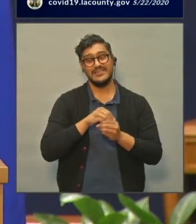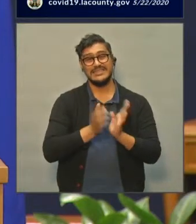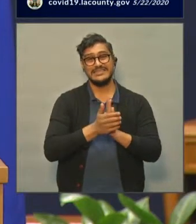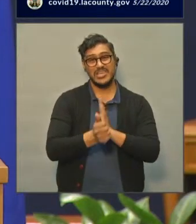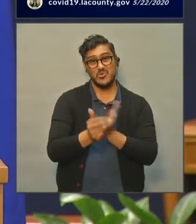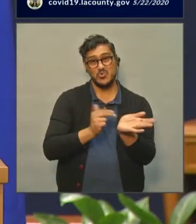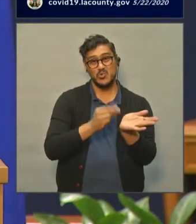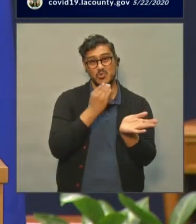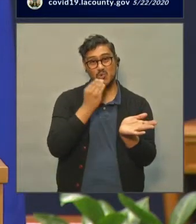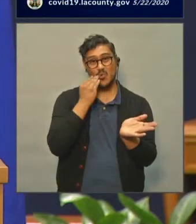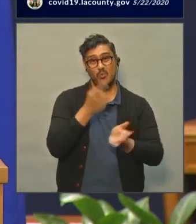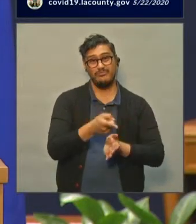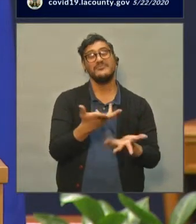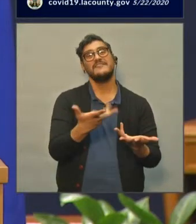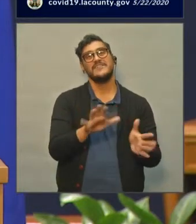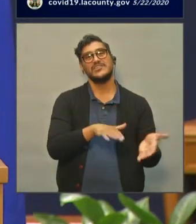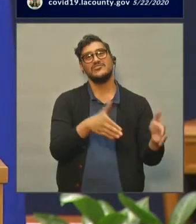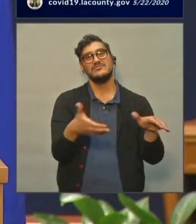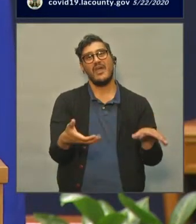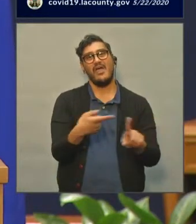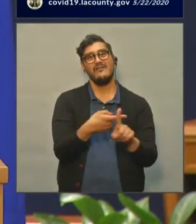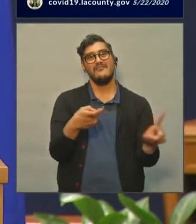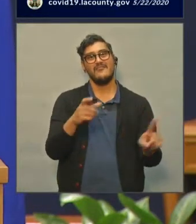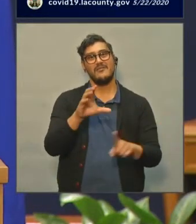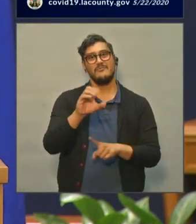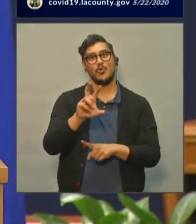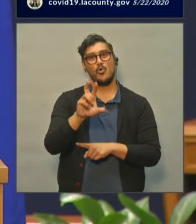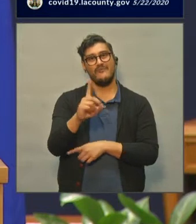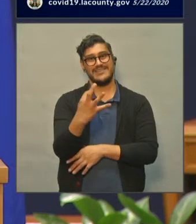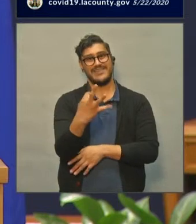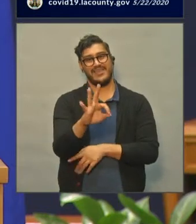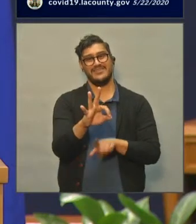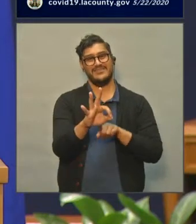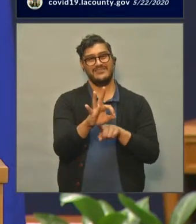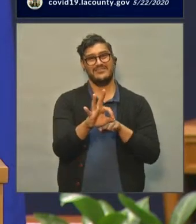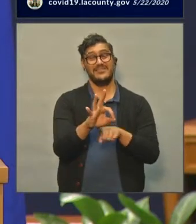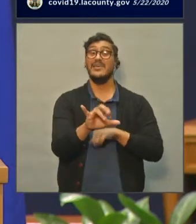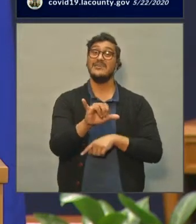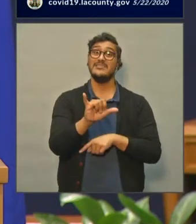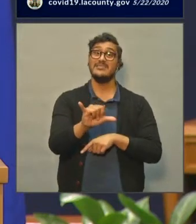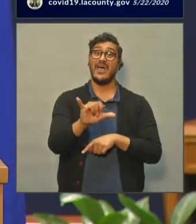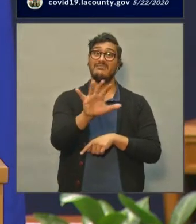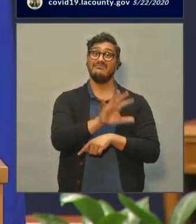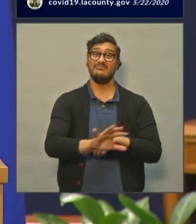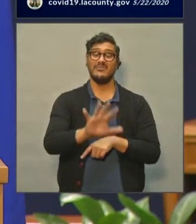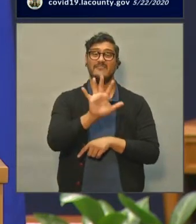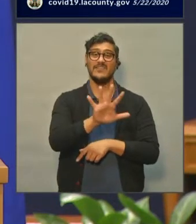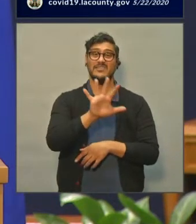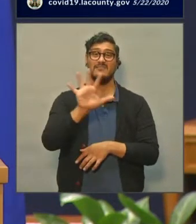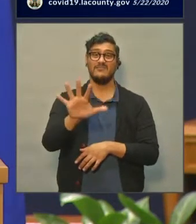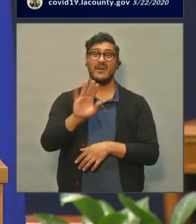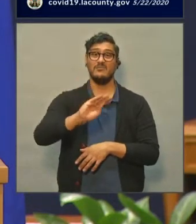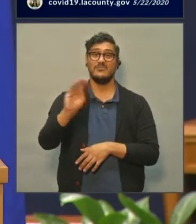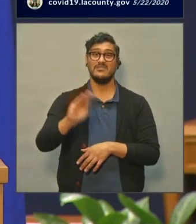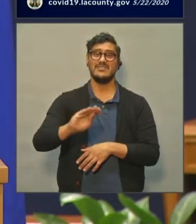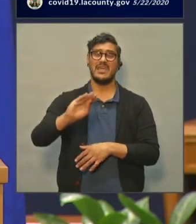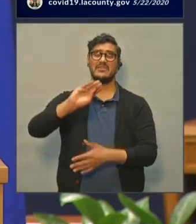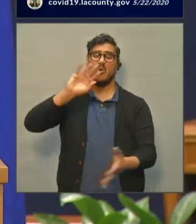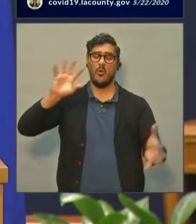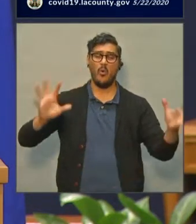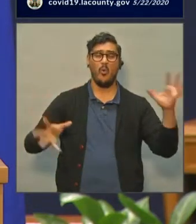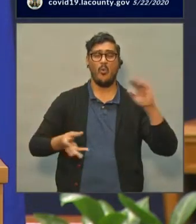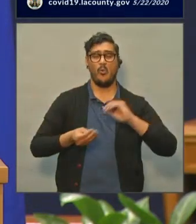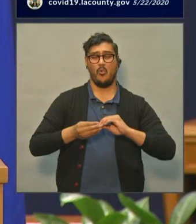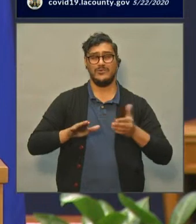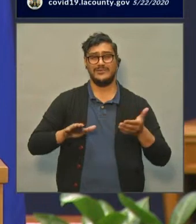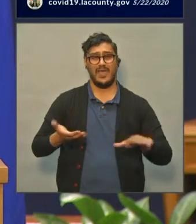institucionales han fallecido por causas de COVID-19, lo que representa el 53% de todos los